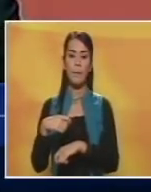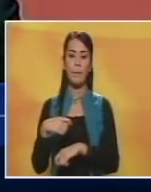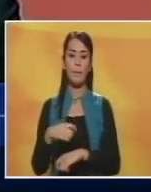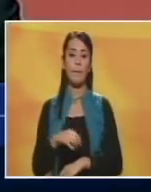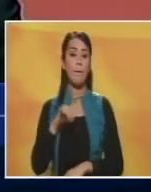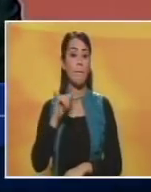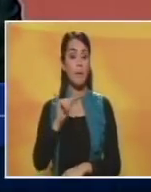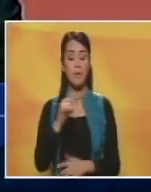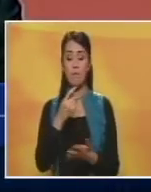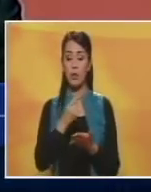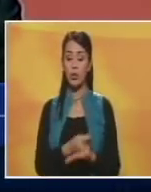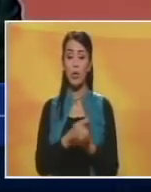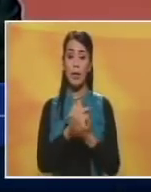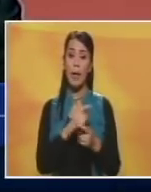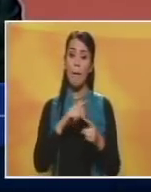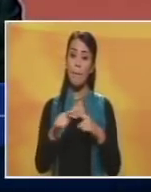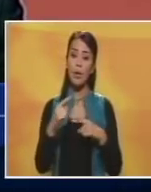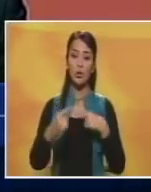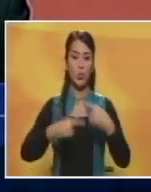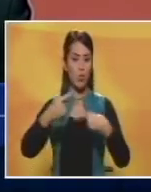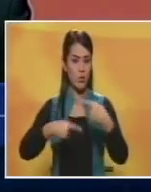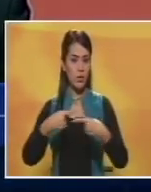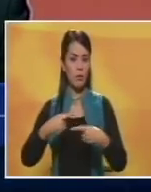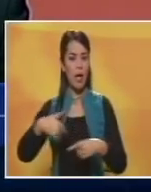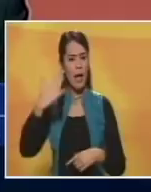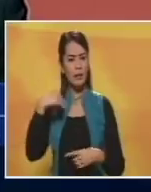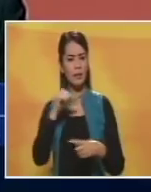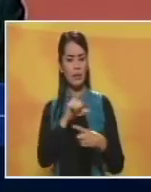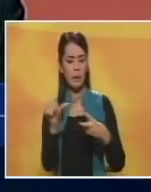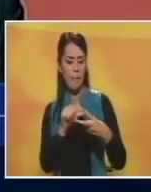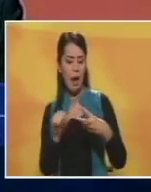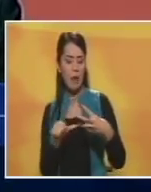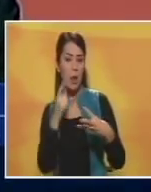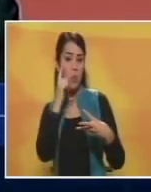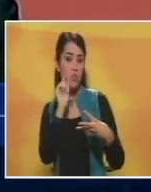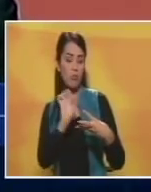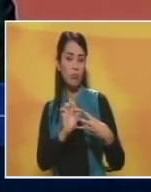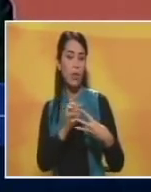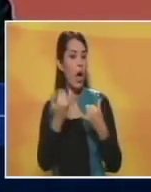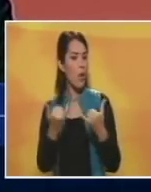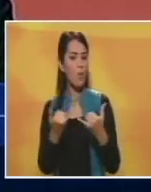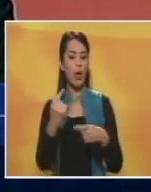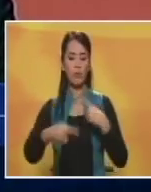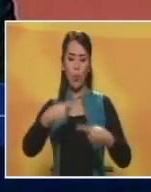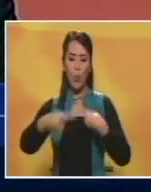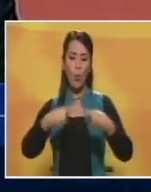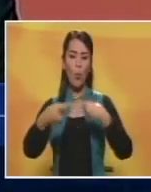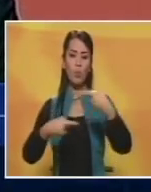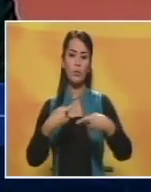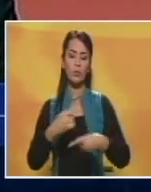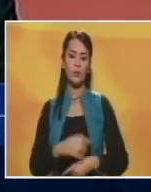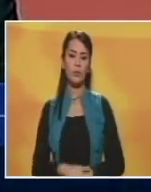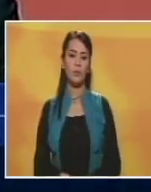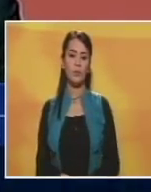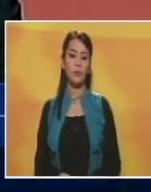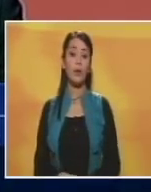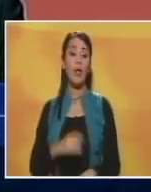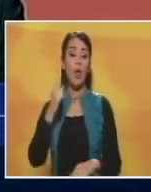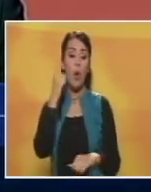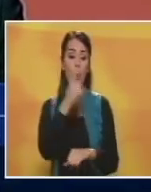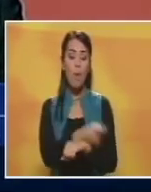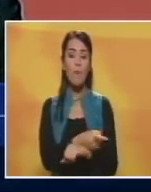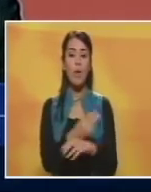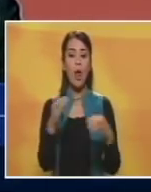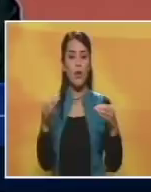las mismas toneladas, pero de manera diaria. Es decir, lo que se vendía semanalmente se está vendiendo diariamente. Y ha obligado al